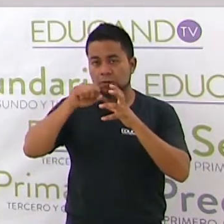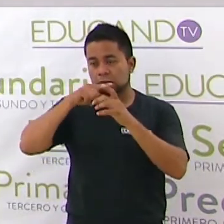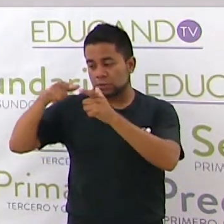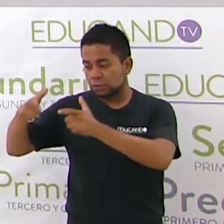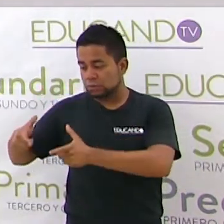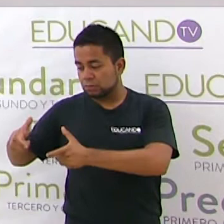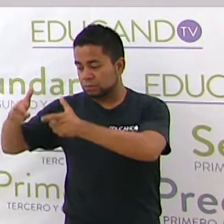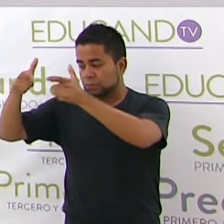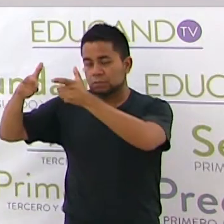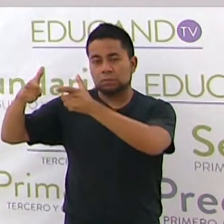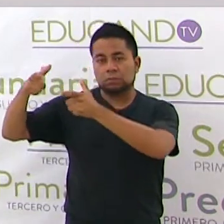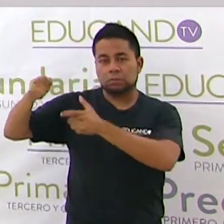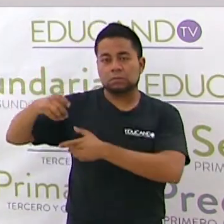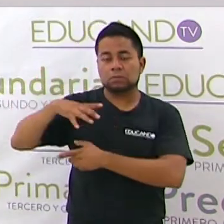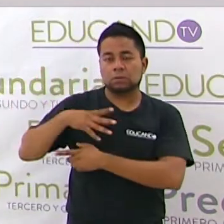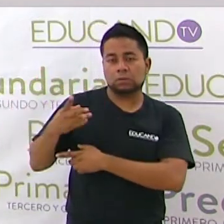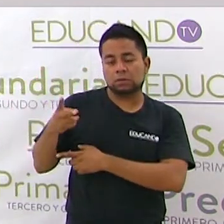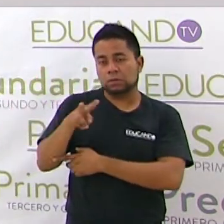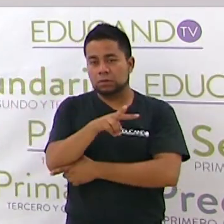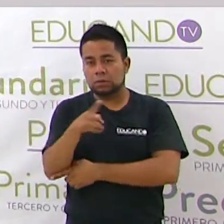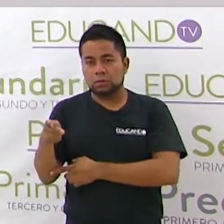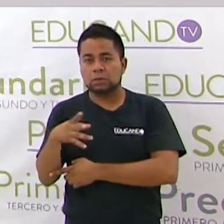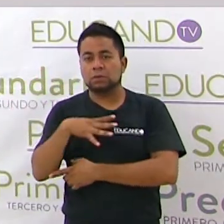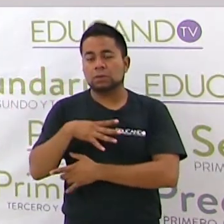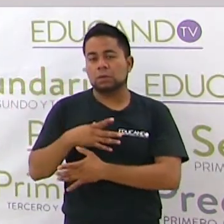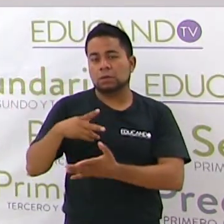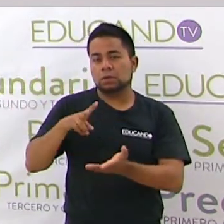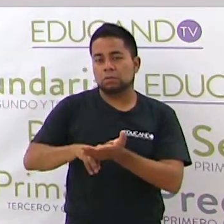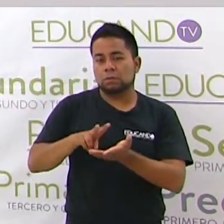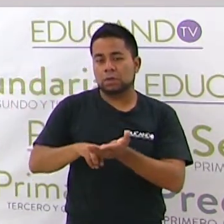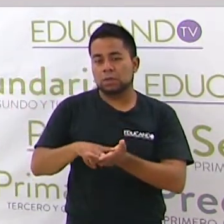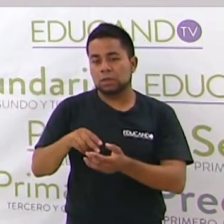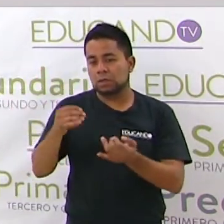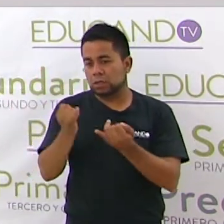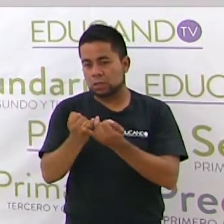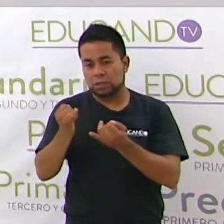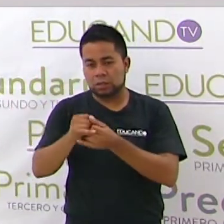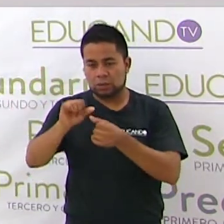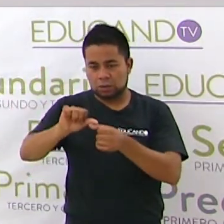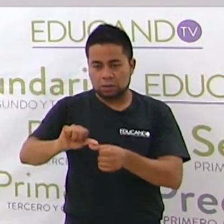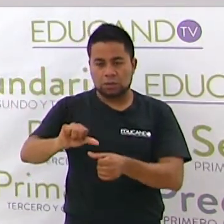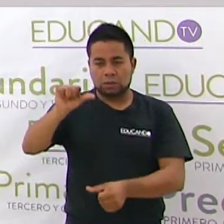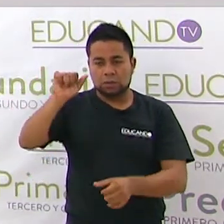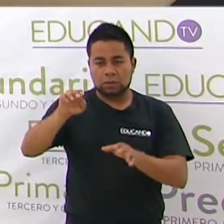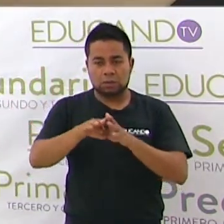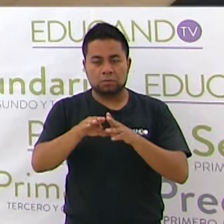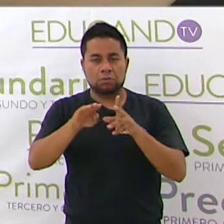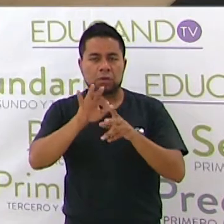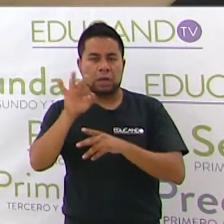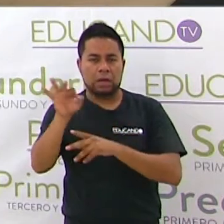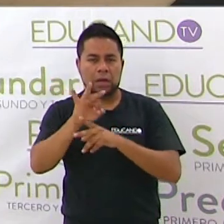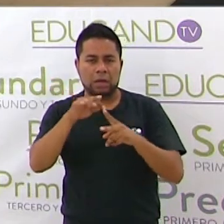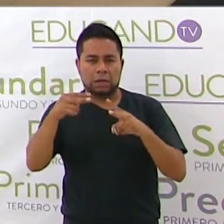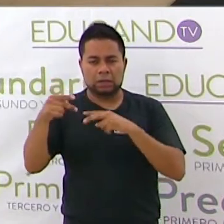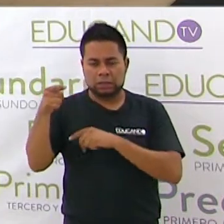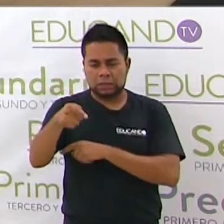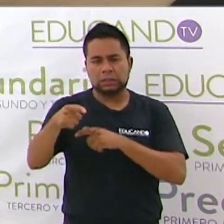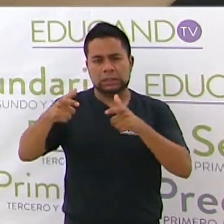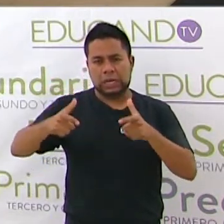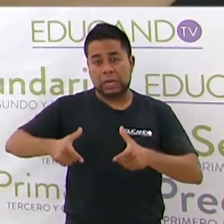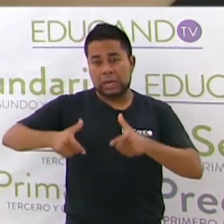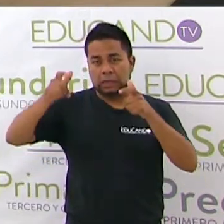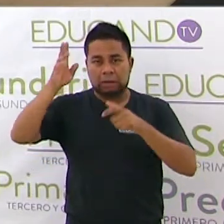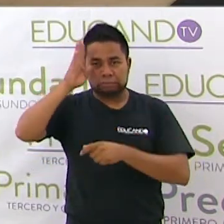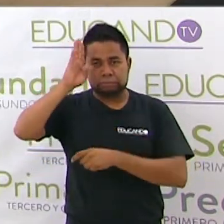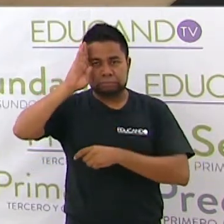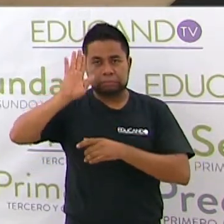cilindro que está aquí tienen la misma altura. Por perspectiva se ve un poquito más grande el